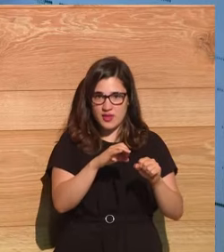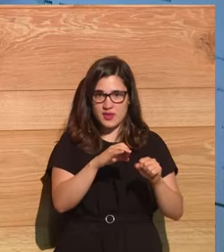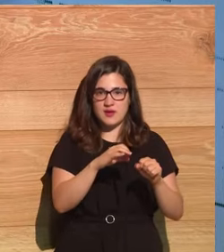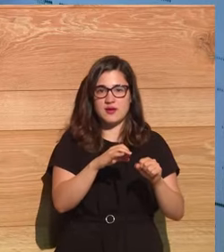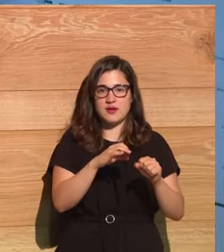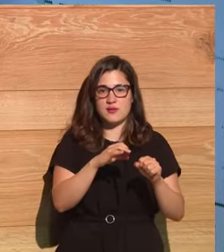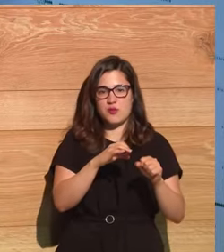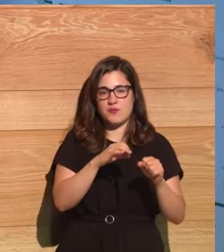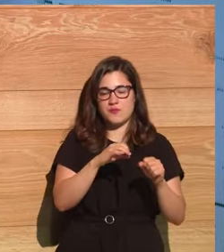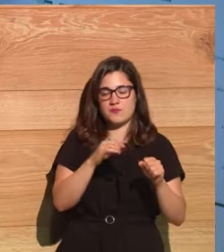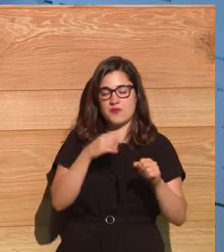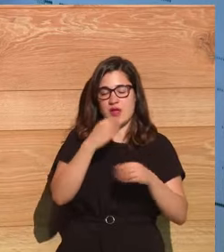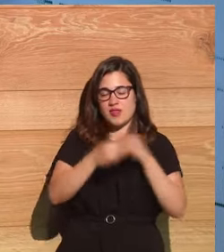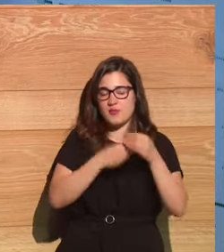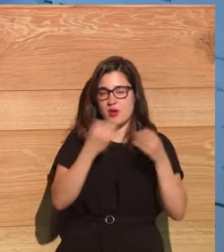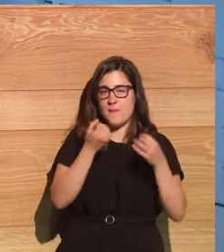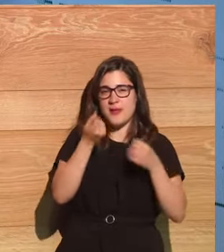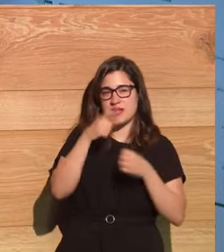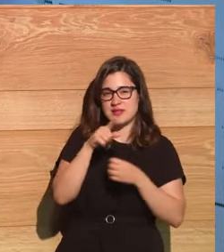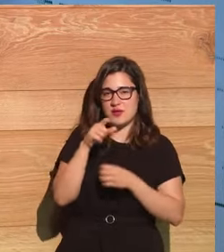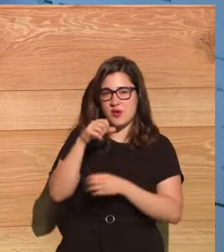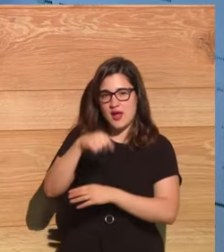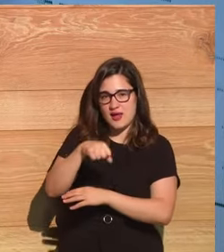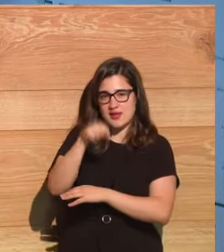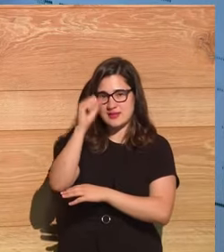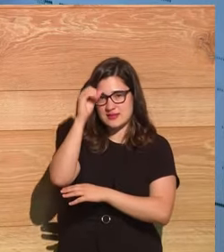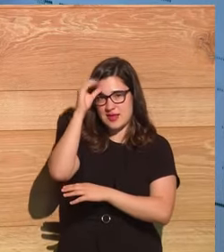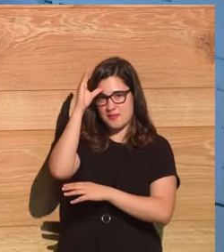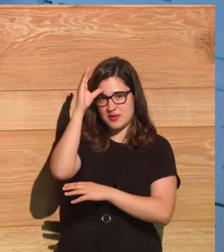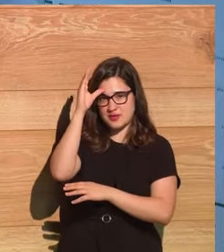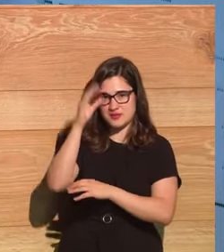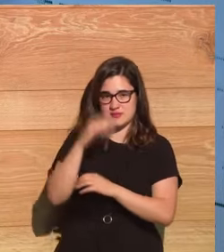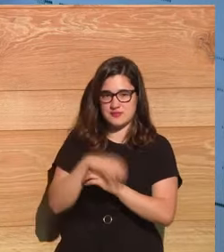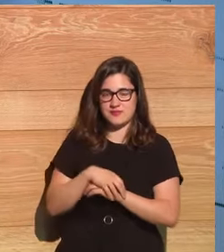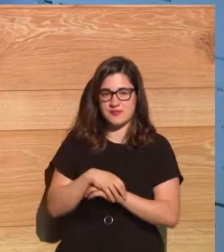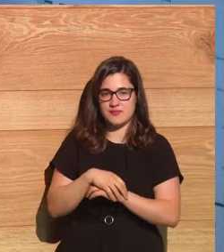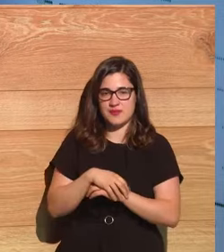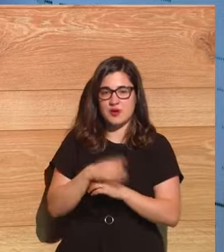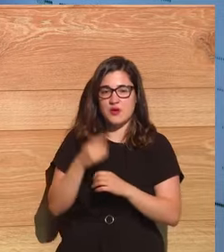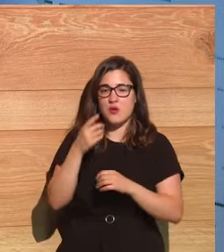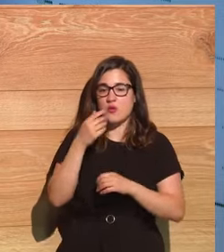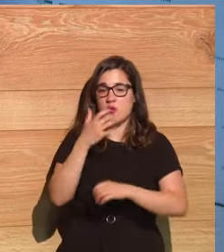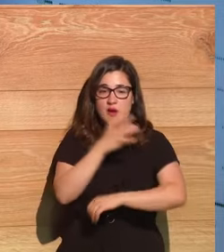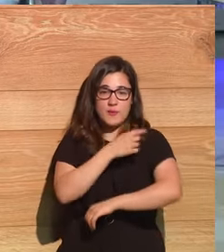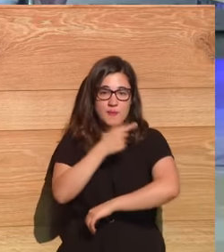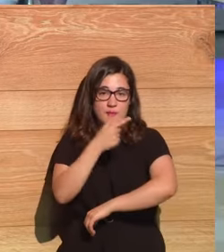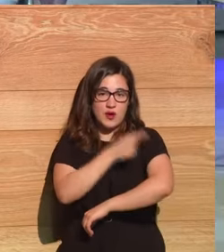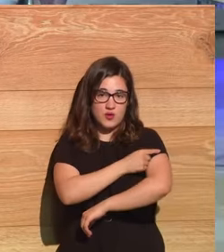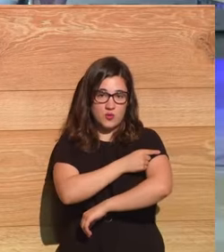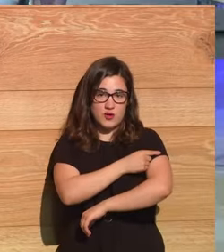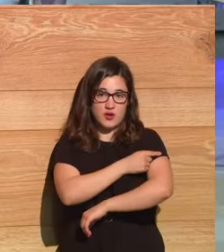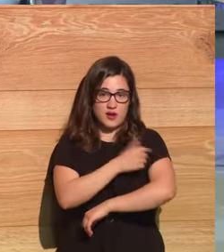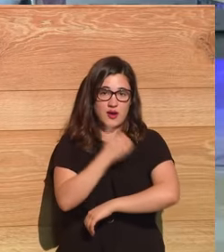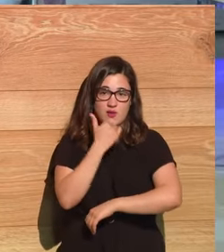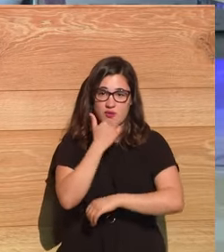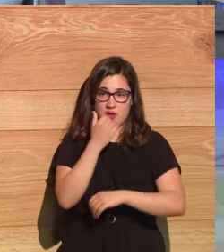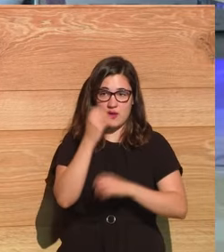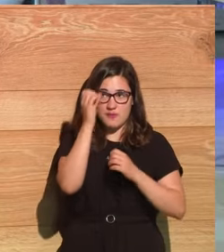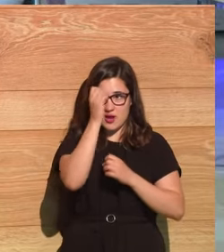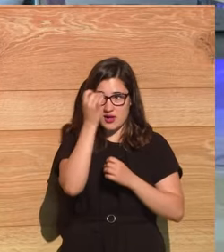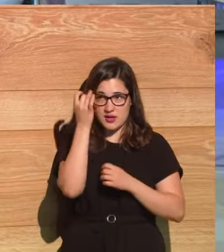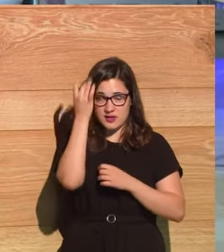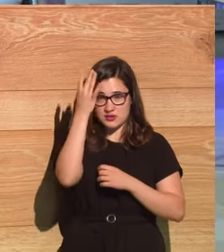sapiens, que es anticipar, que es decir, una vacuna es un ejercicio de imaginación, de creatividad, es decir, nos